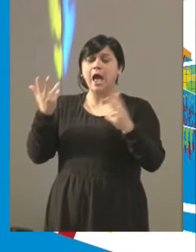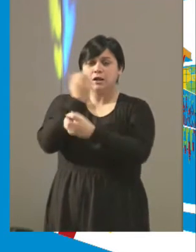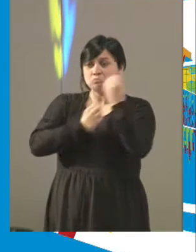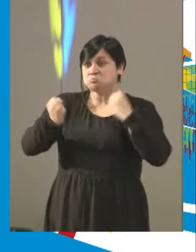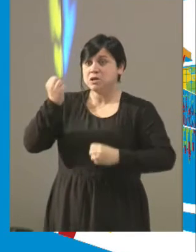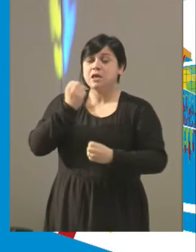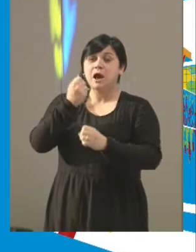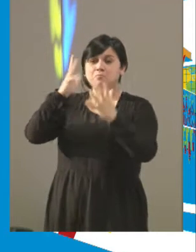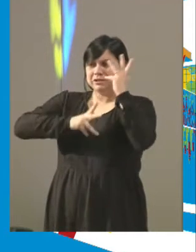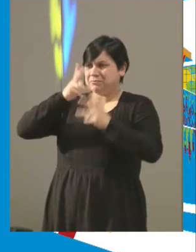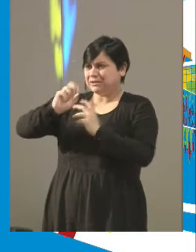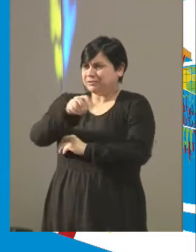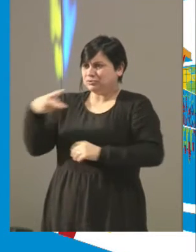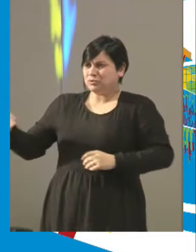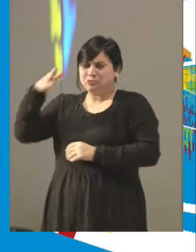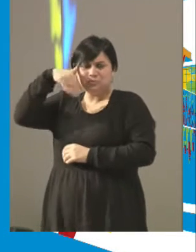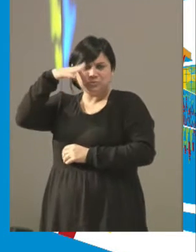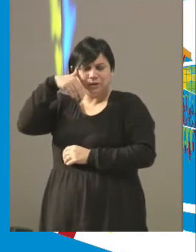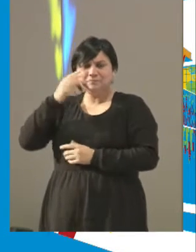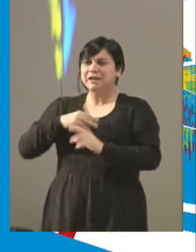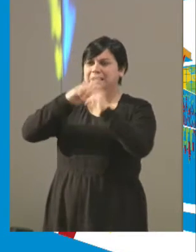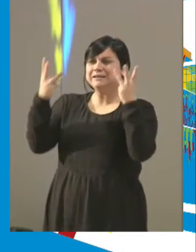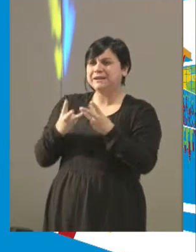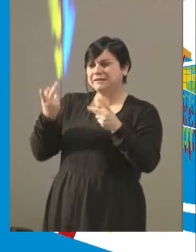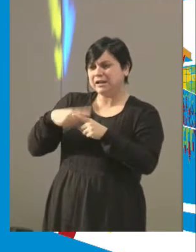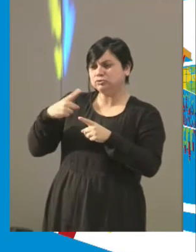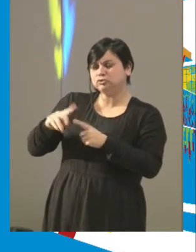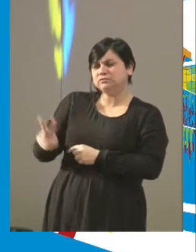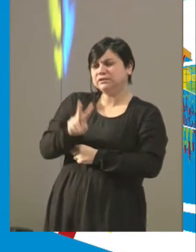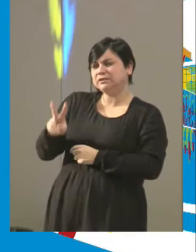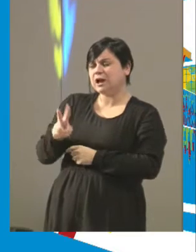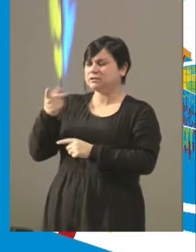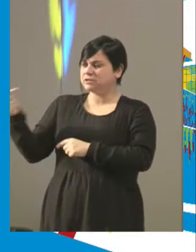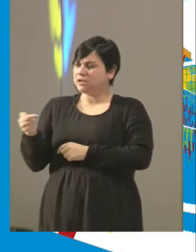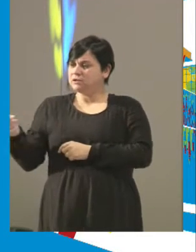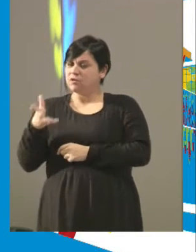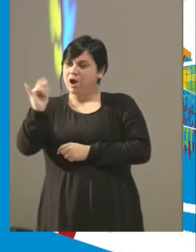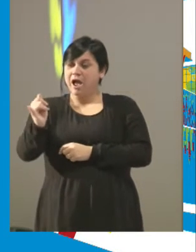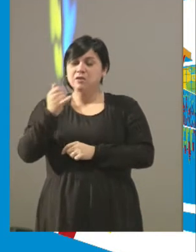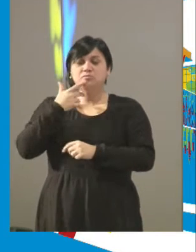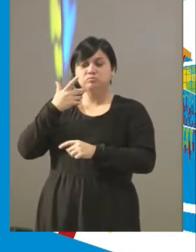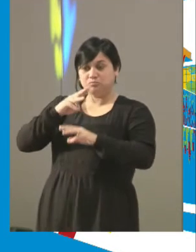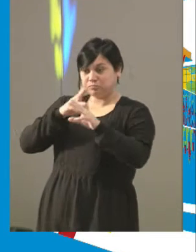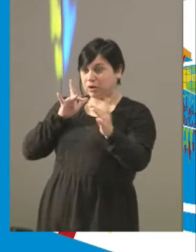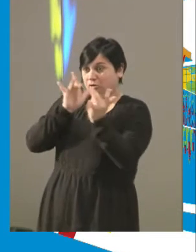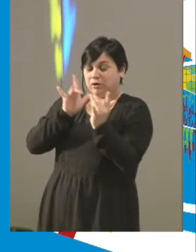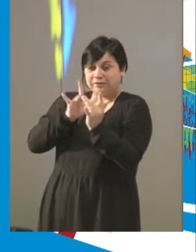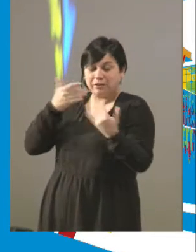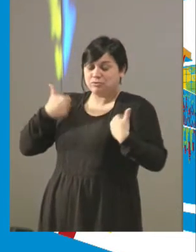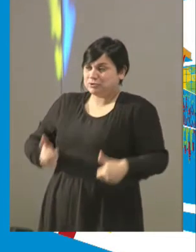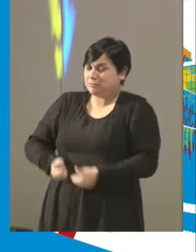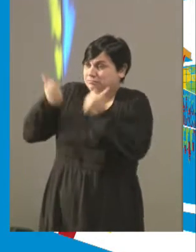revolución también matemática brutal. El Internet de las cosas, con sus ventajas y sus inconvenientes, cada vez hay más dispositivos conectados, de hecho están